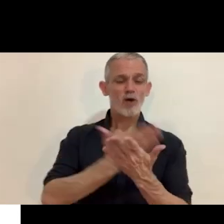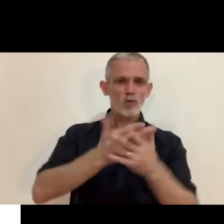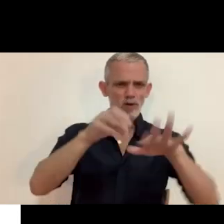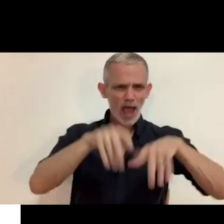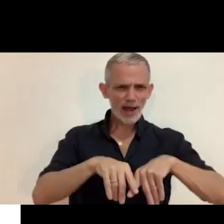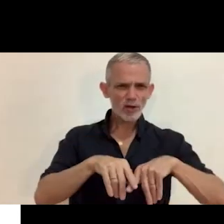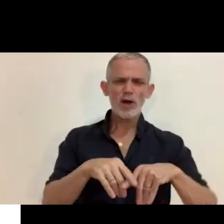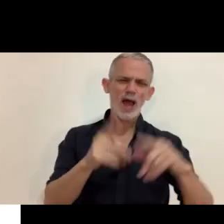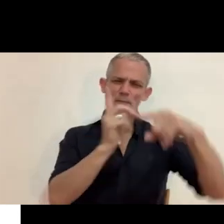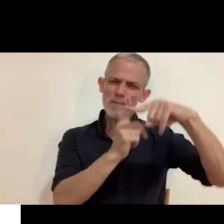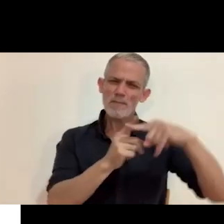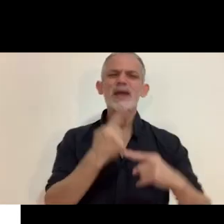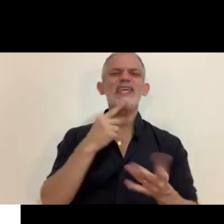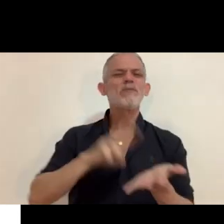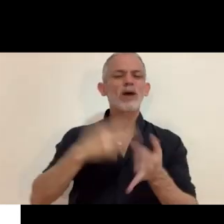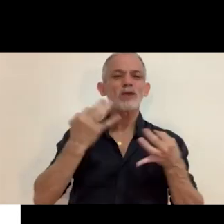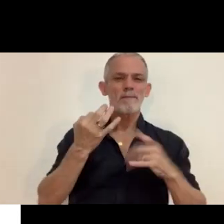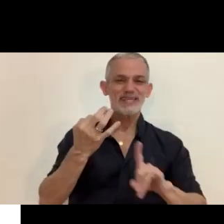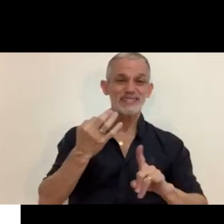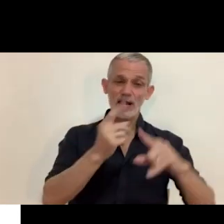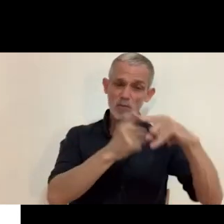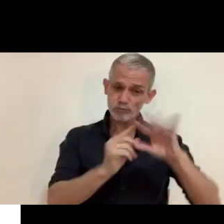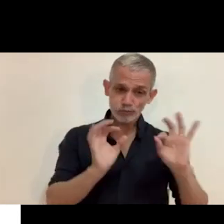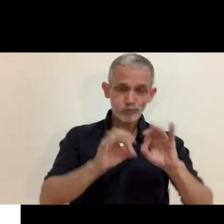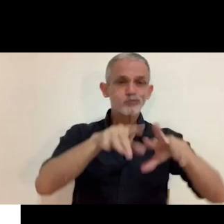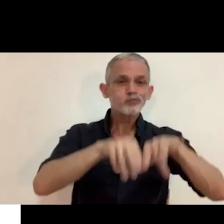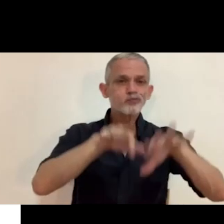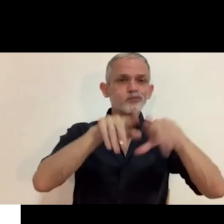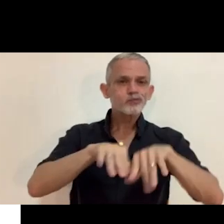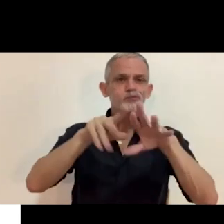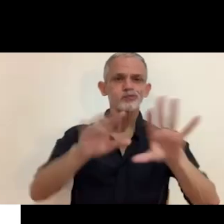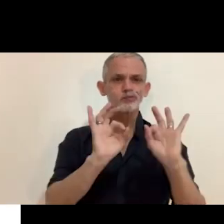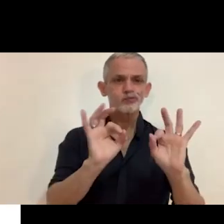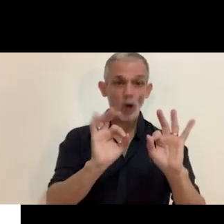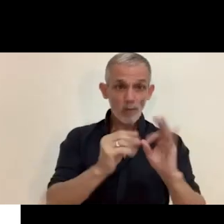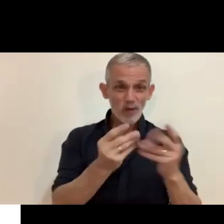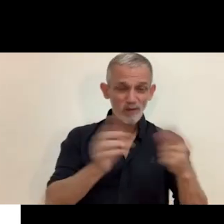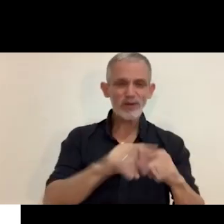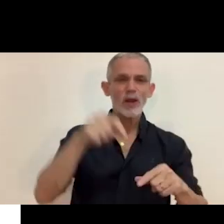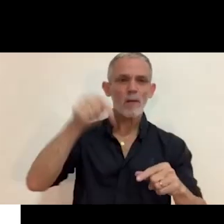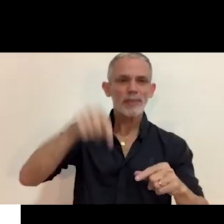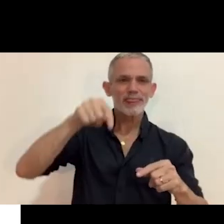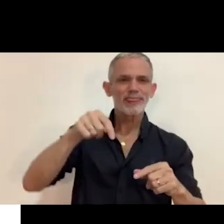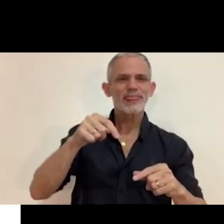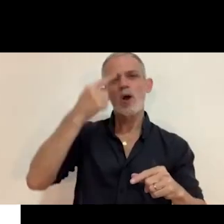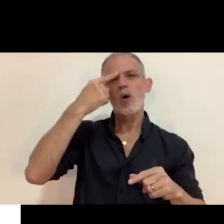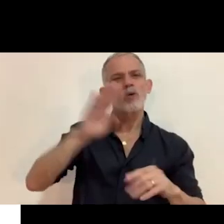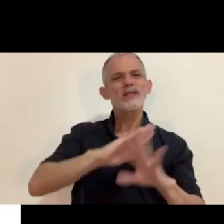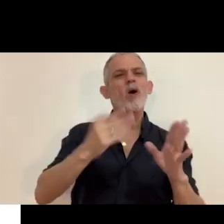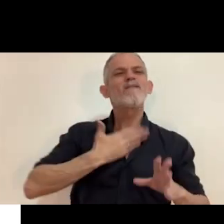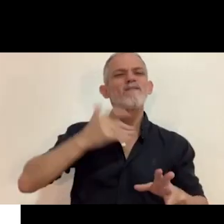impuesto especial, y una vez finalizada la carga de datos, se deberá presionar el botón fin de